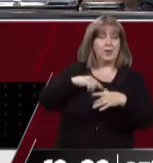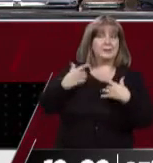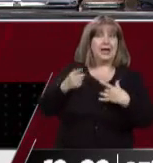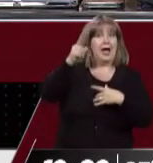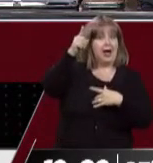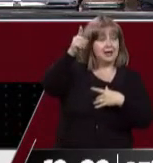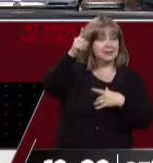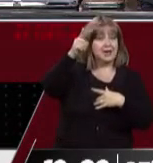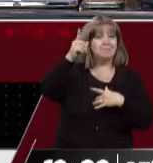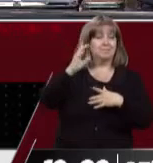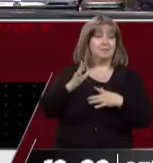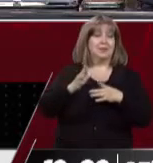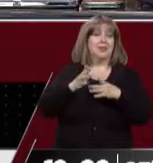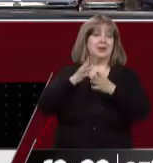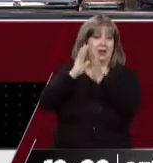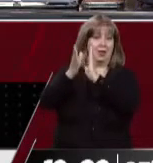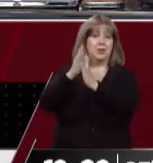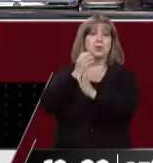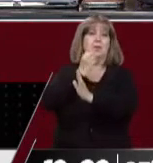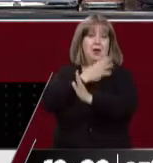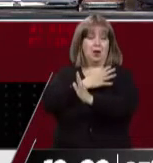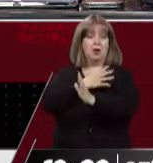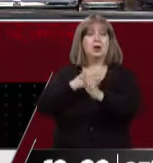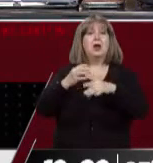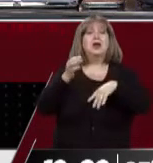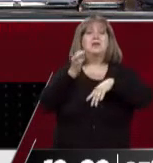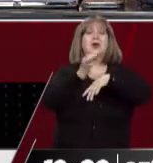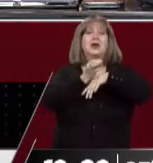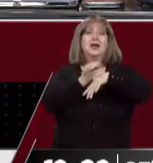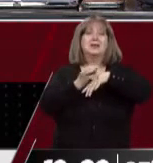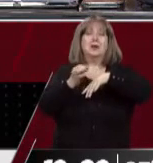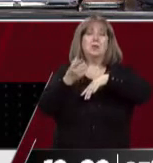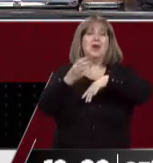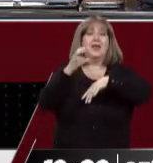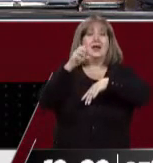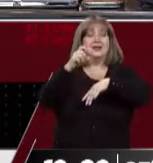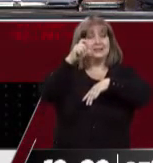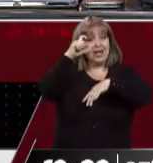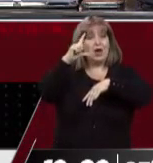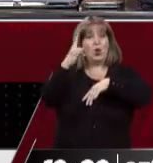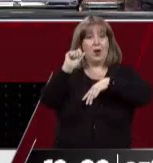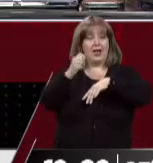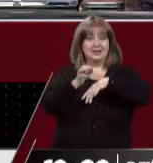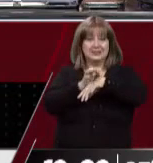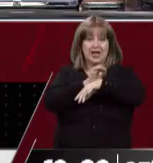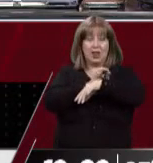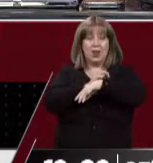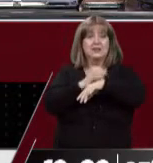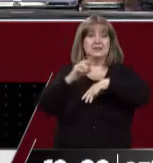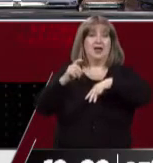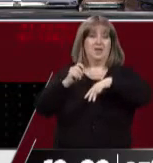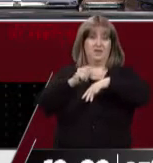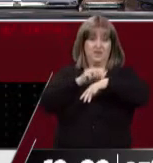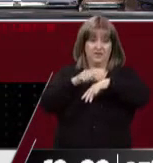actúa a nivel celular y puede llegar a aparecer de nuevo estas células el día de mañana, pasando los